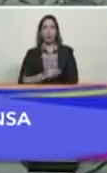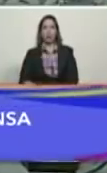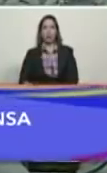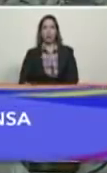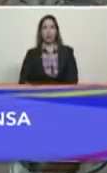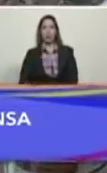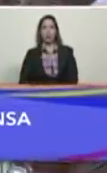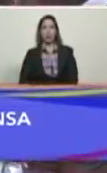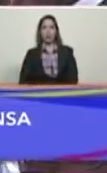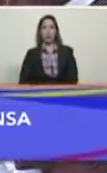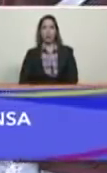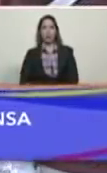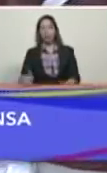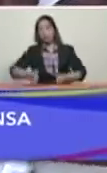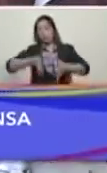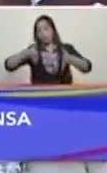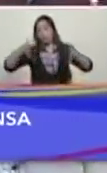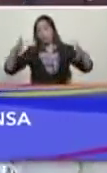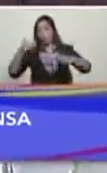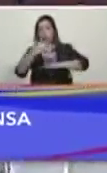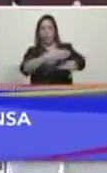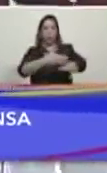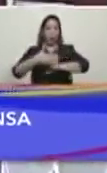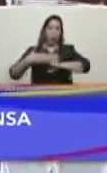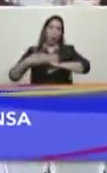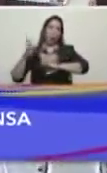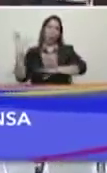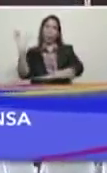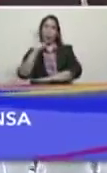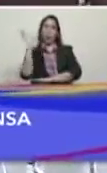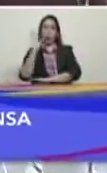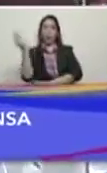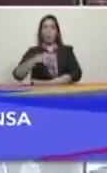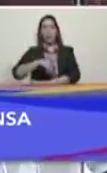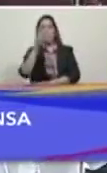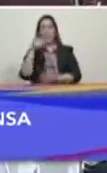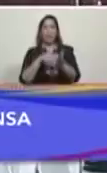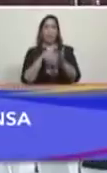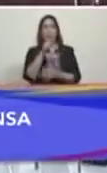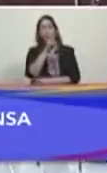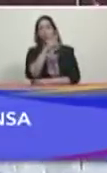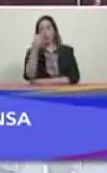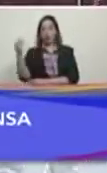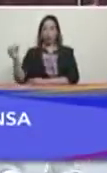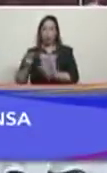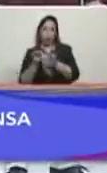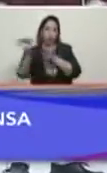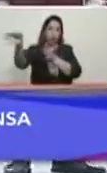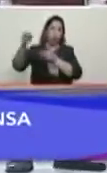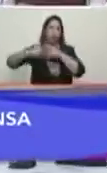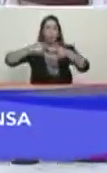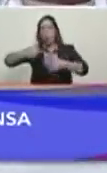en esa inmensa frontera con Colombia de más de 2.200 kilómetros,